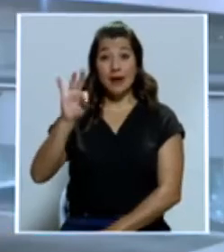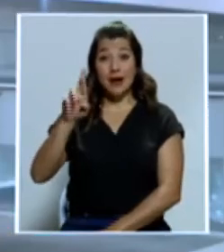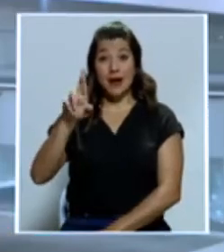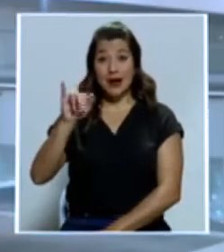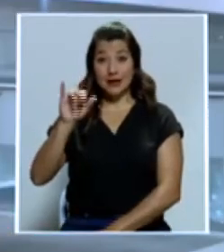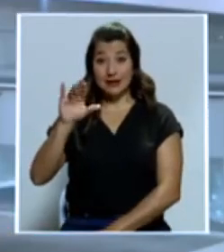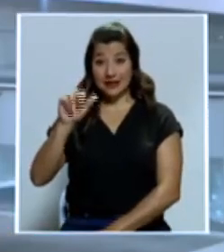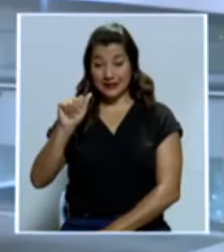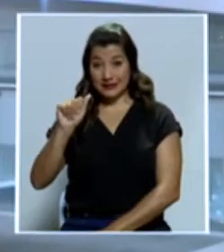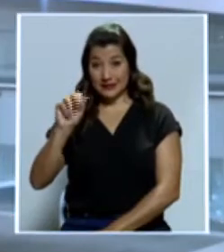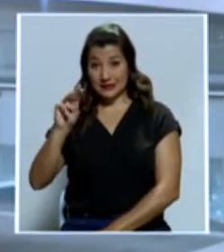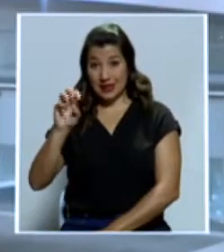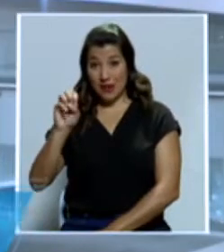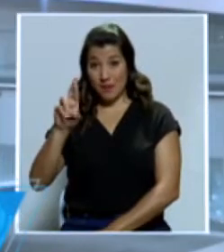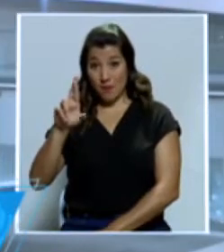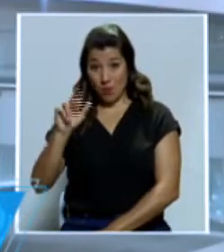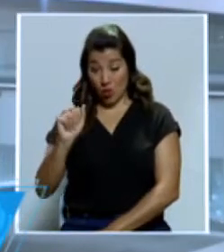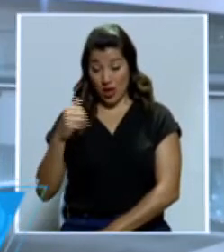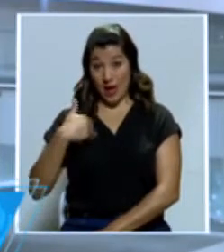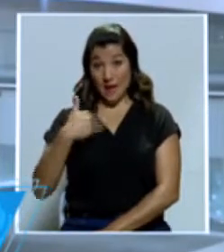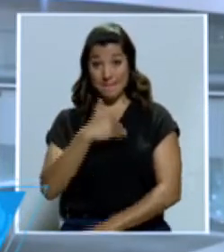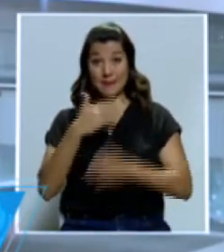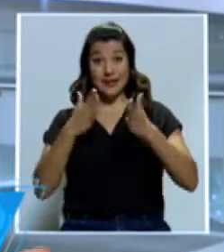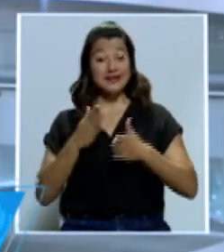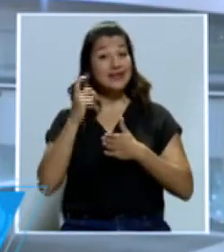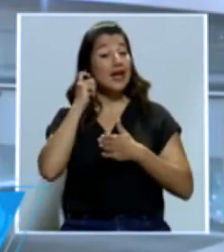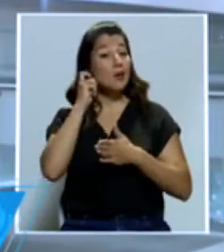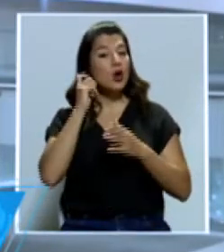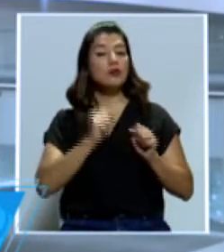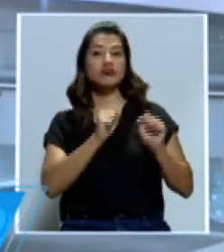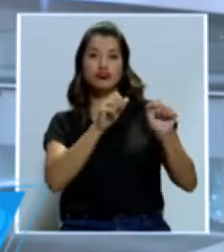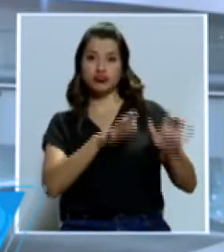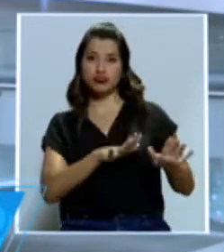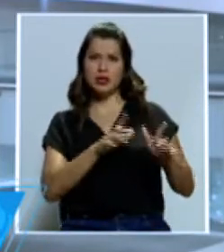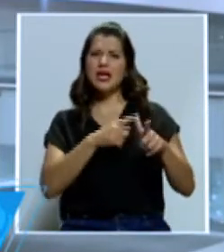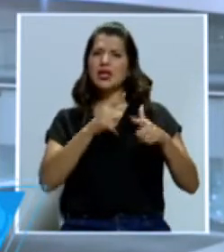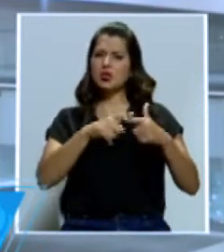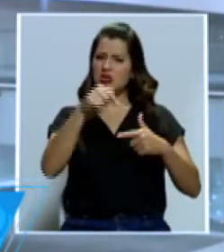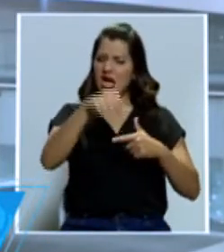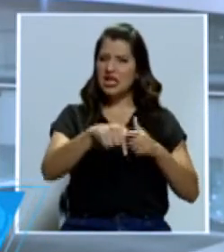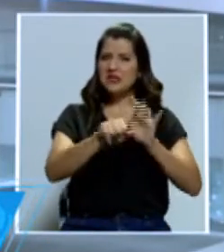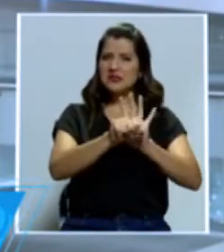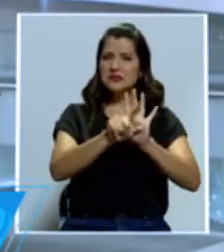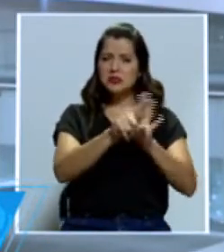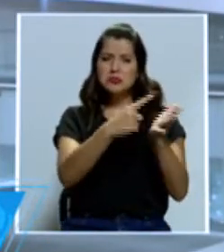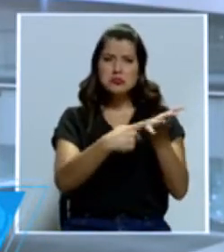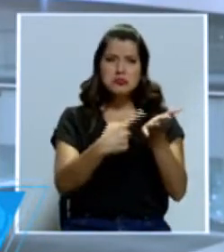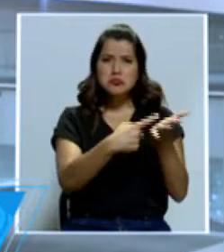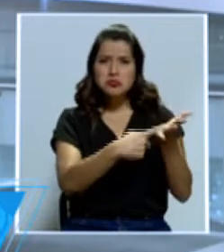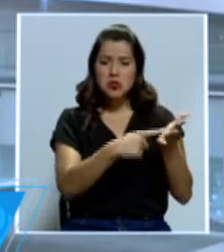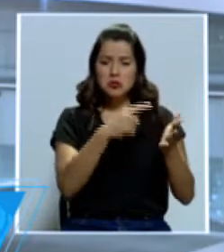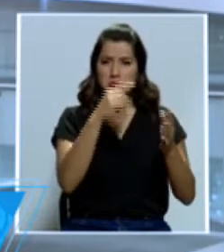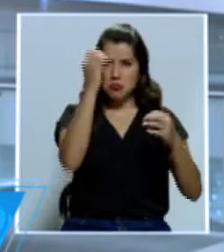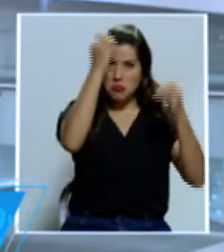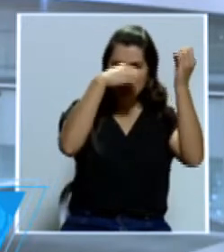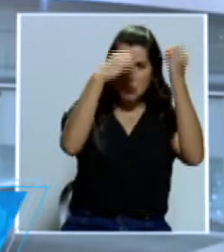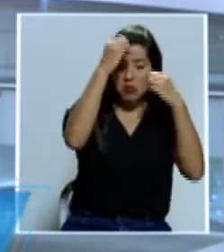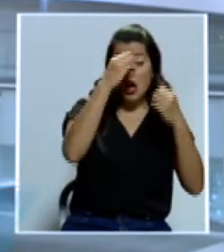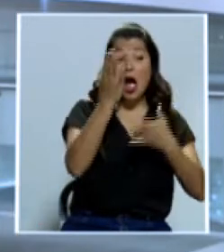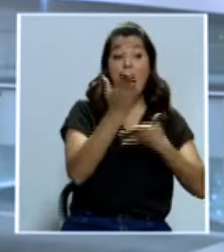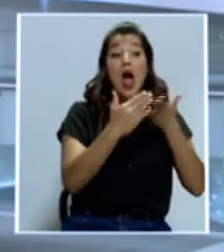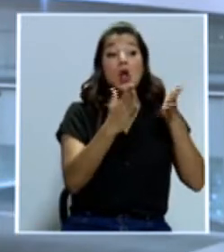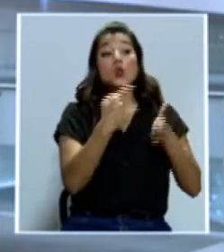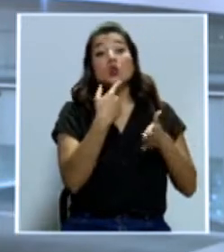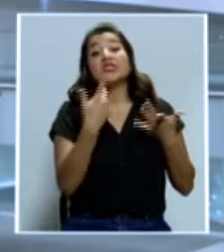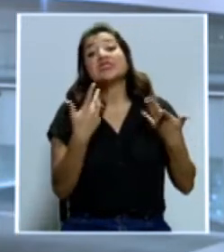diversas reacciones acá en la Asamblea Legislativa. Algunos diputados comentan que ya era de esperarse, otros aseguran que esto se podría